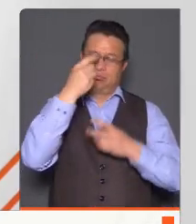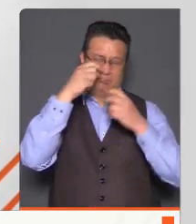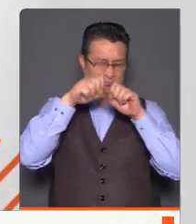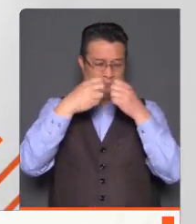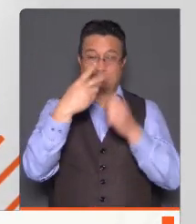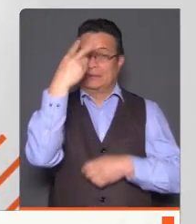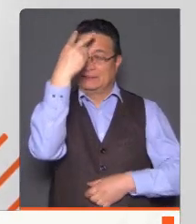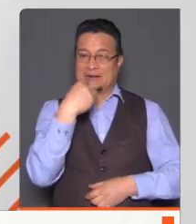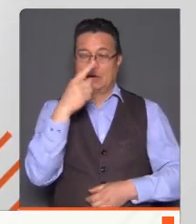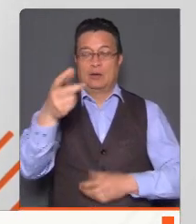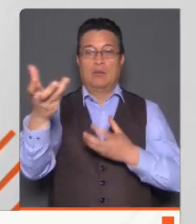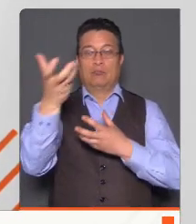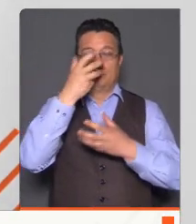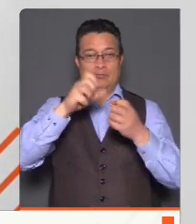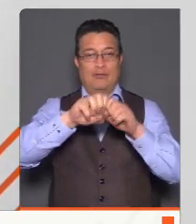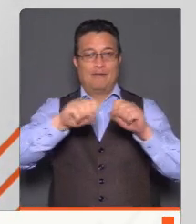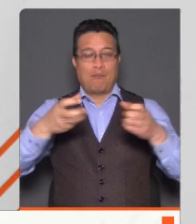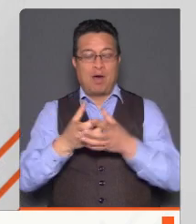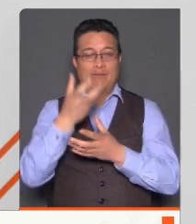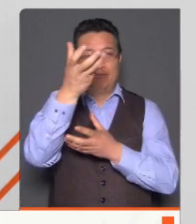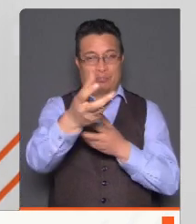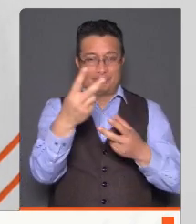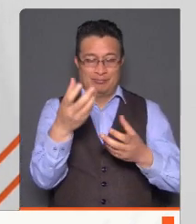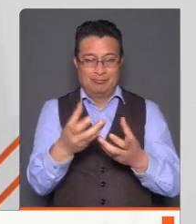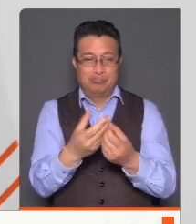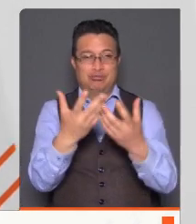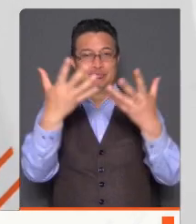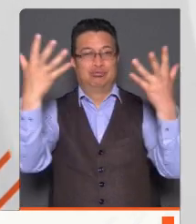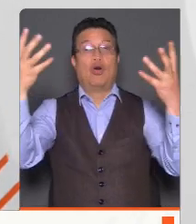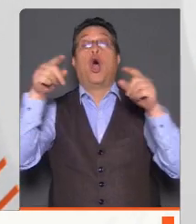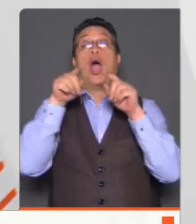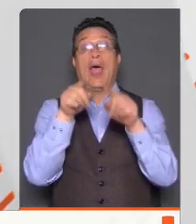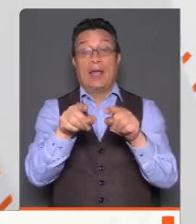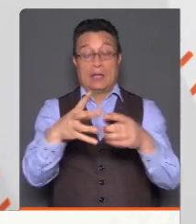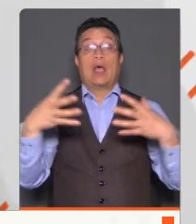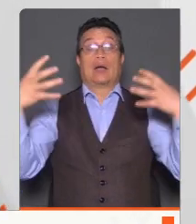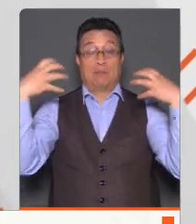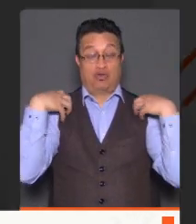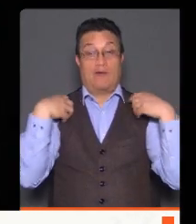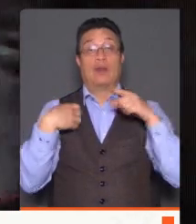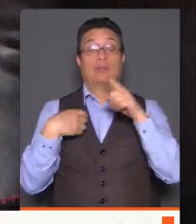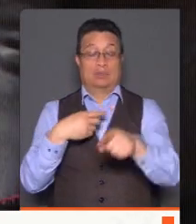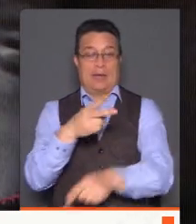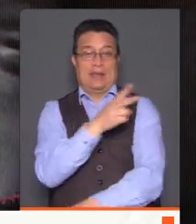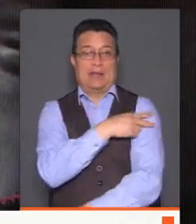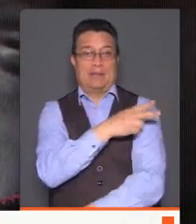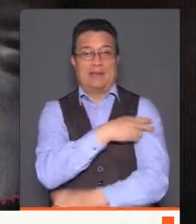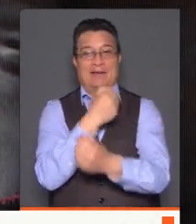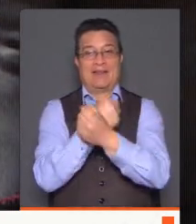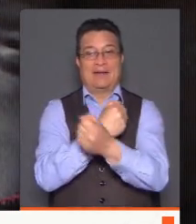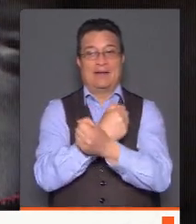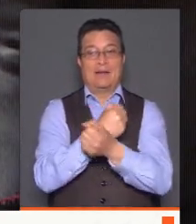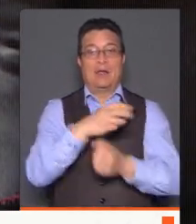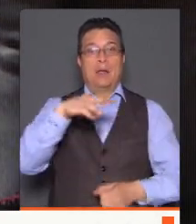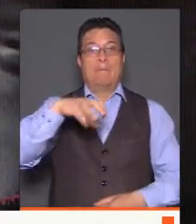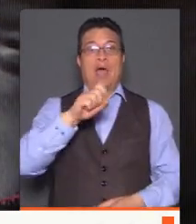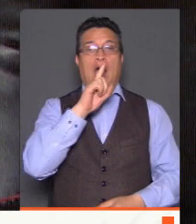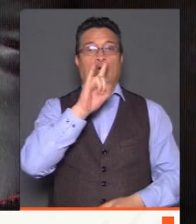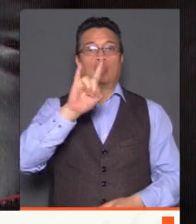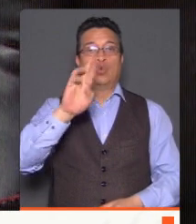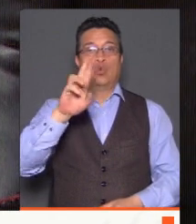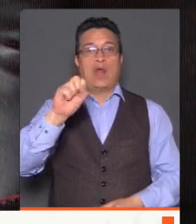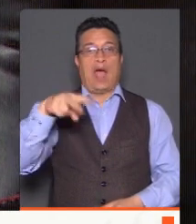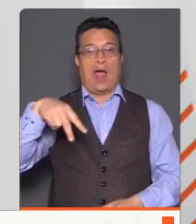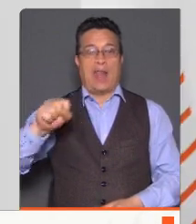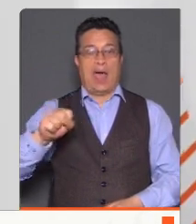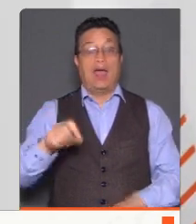de una bomba lacrimógena. La investigación estableció que el responsable fue el entonces capitán de carabineros Patricio Maturana. Todo esto